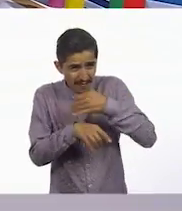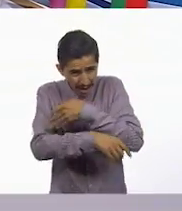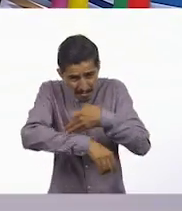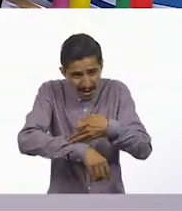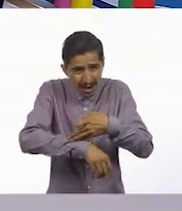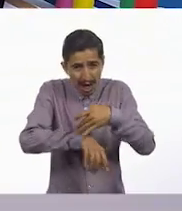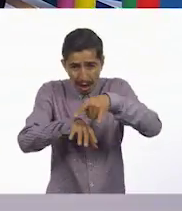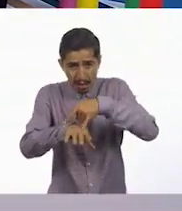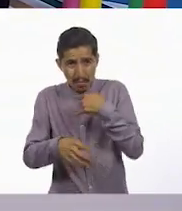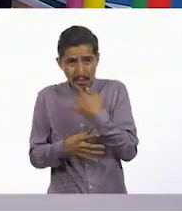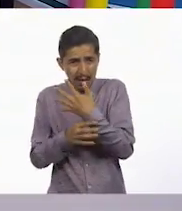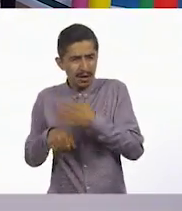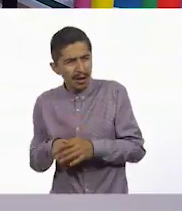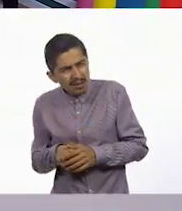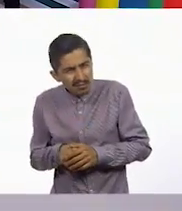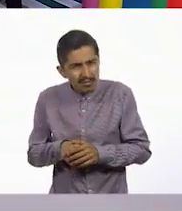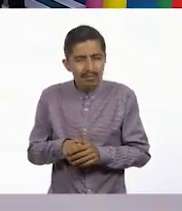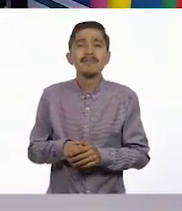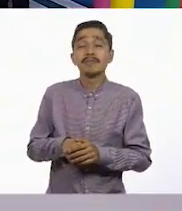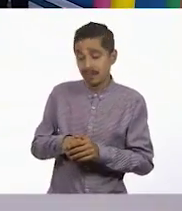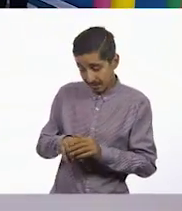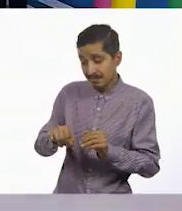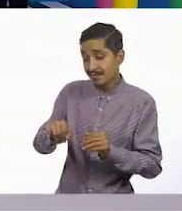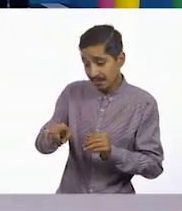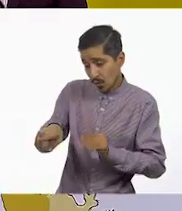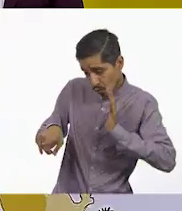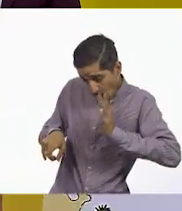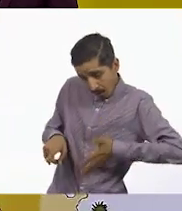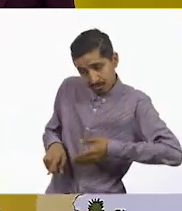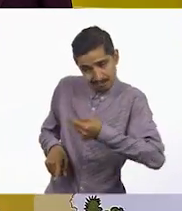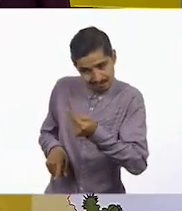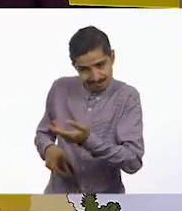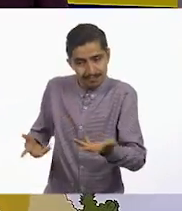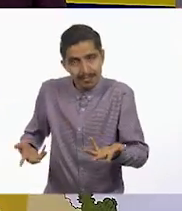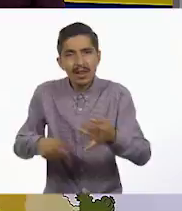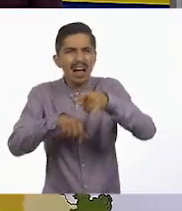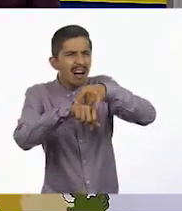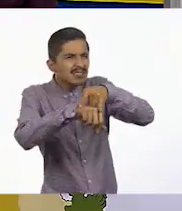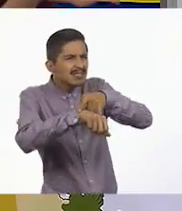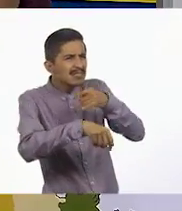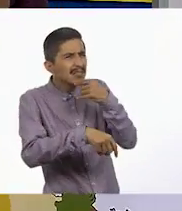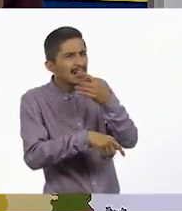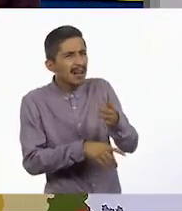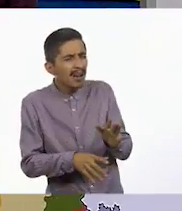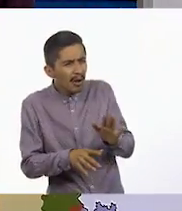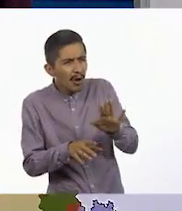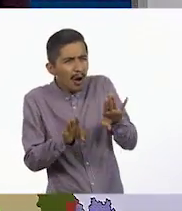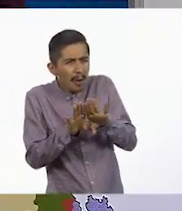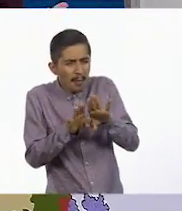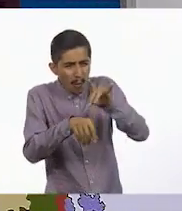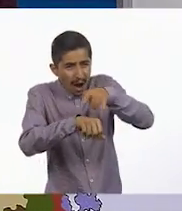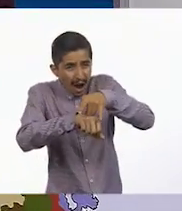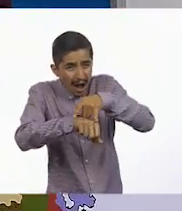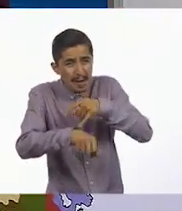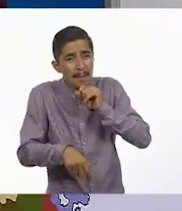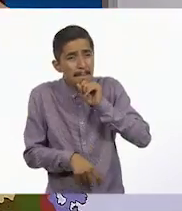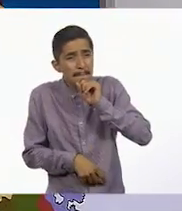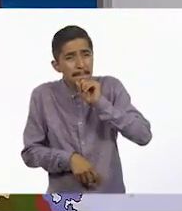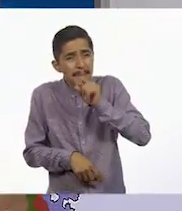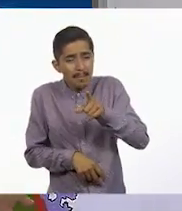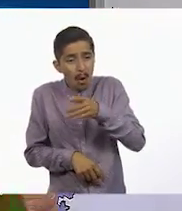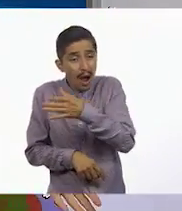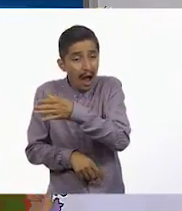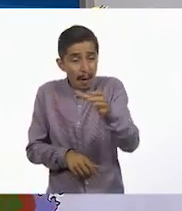algodón, y deberías estar muy orgulloso. Pero, dijo el calcetín, si todos los calcetines provenimos del mismo